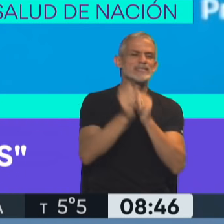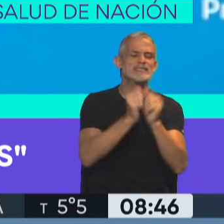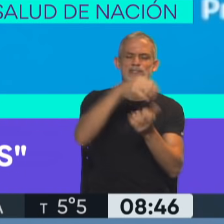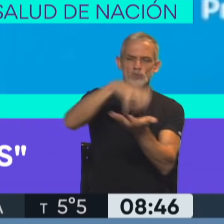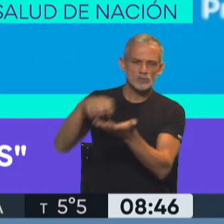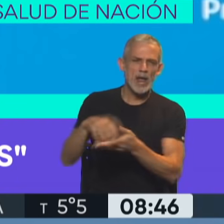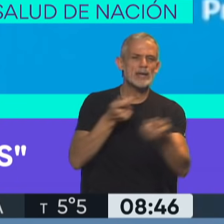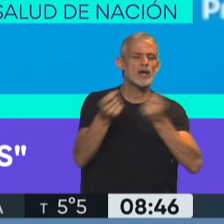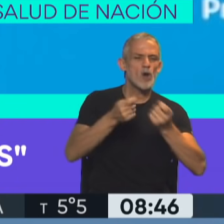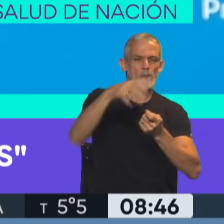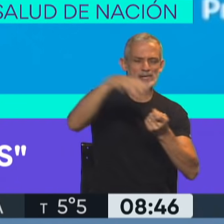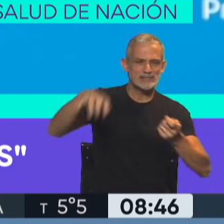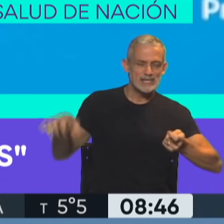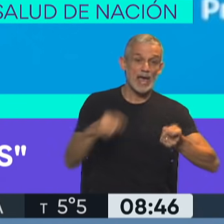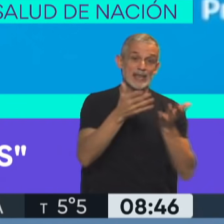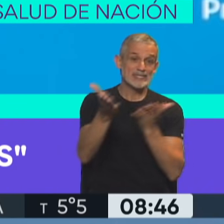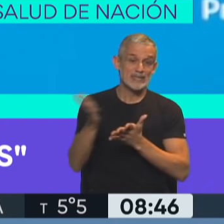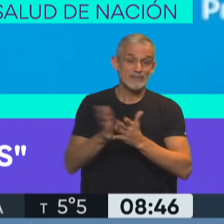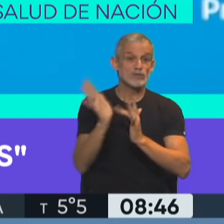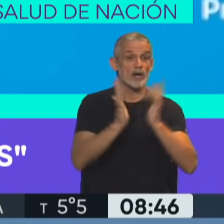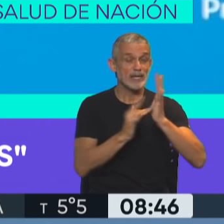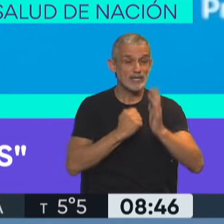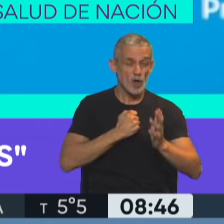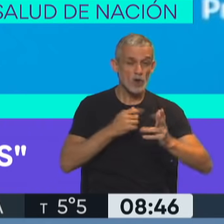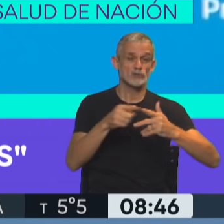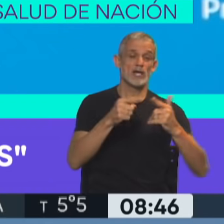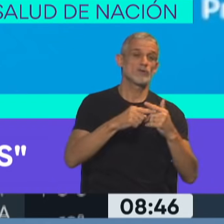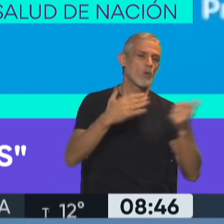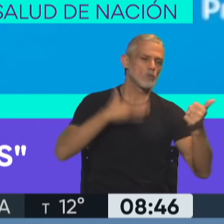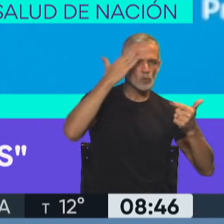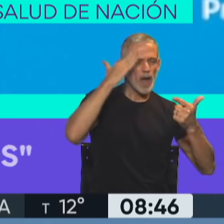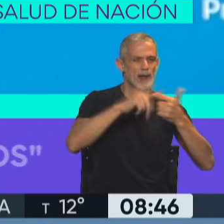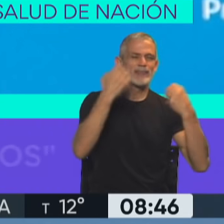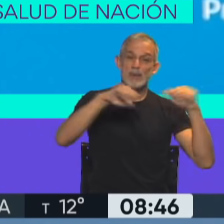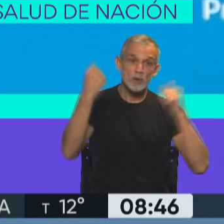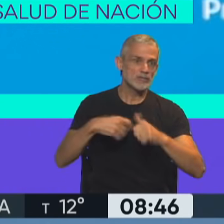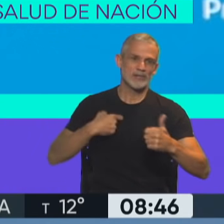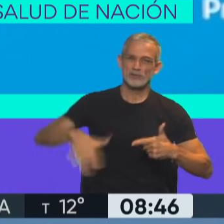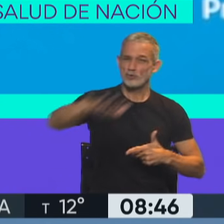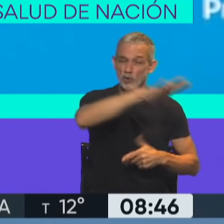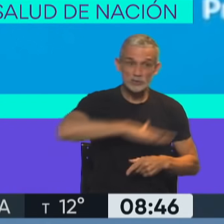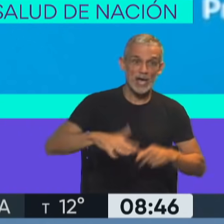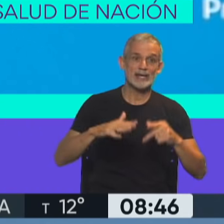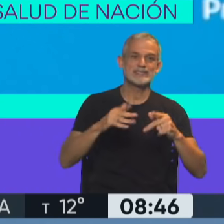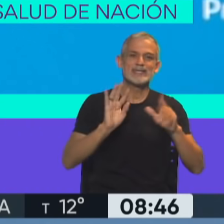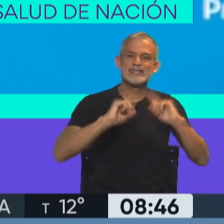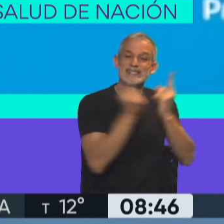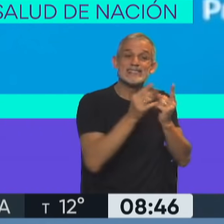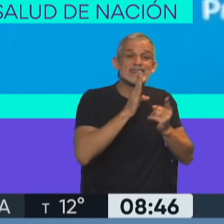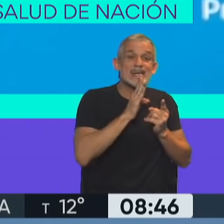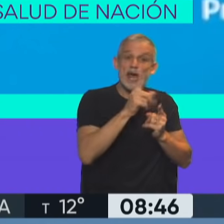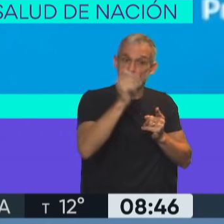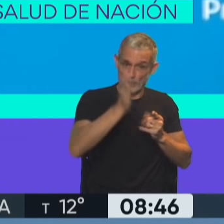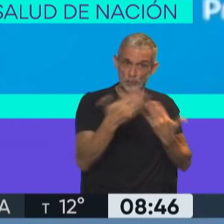industriales, comerciales, de servicios, religiosas, culturales, deportivas, recreativas y sociales en lugares cerrados,